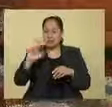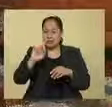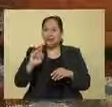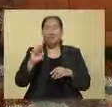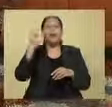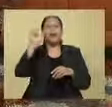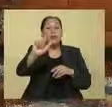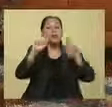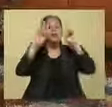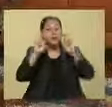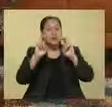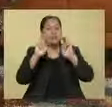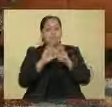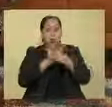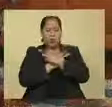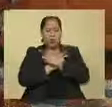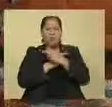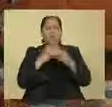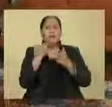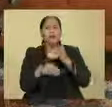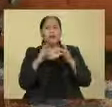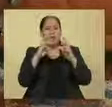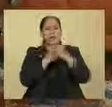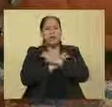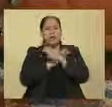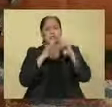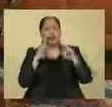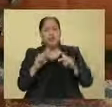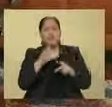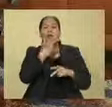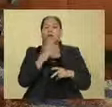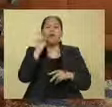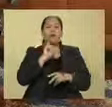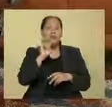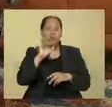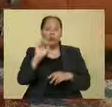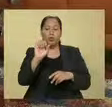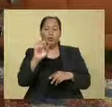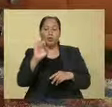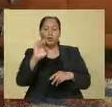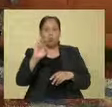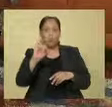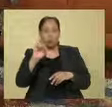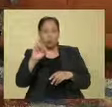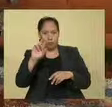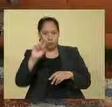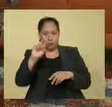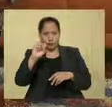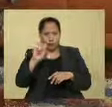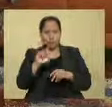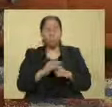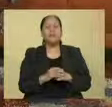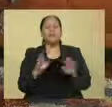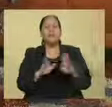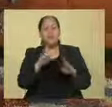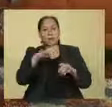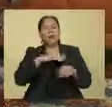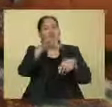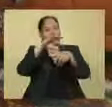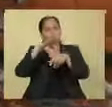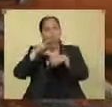vamos a hablar de osteoporosis en hombres y mujeres. Y aprovechando que estamos en el tema de salud, yo les quiero compartir que hay servicios médicos a su